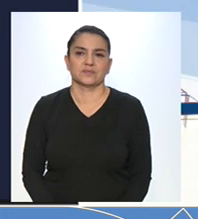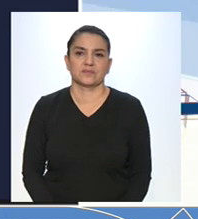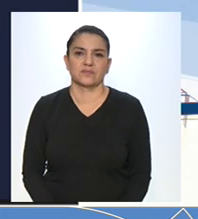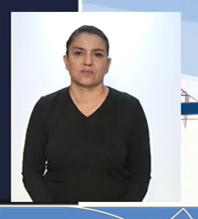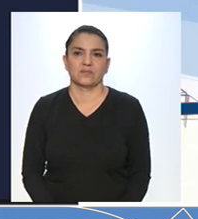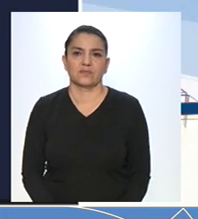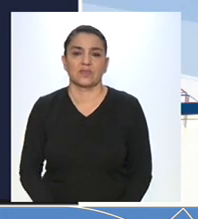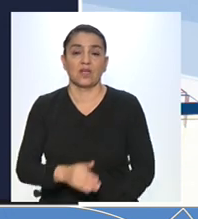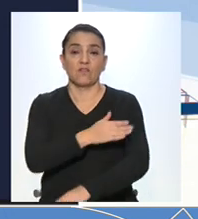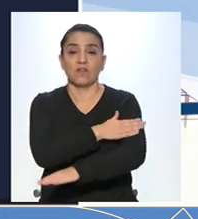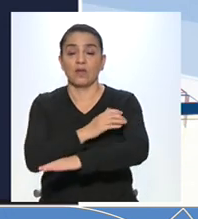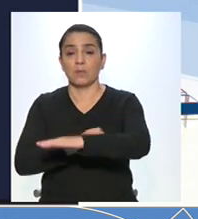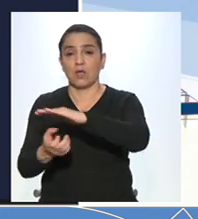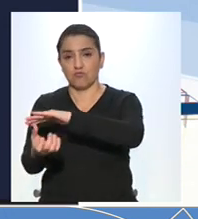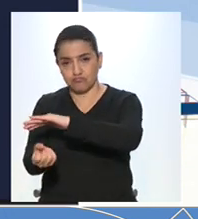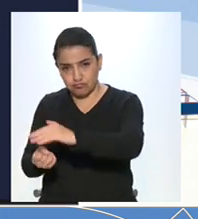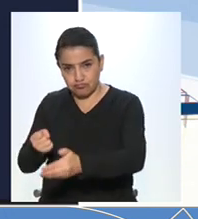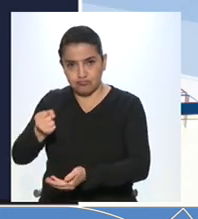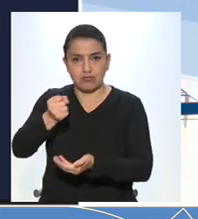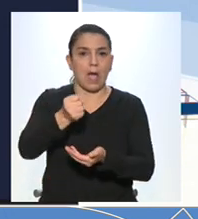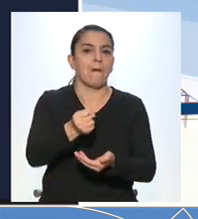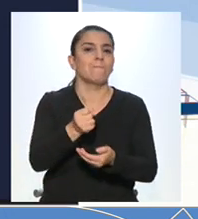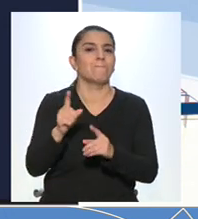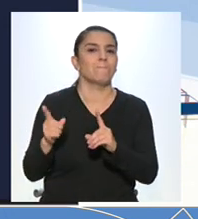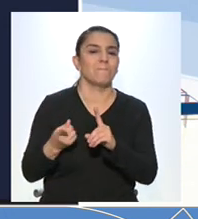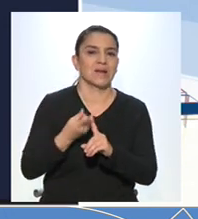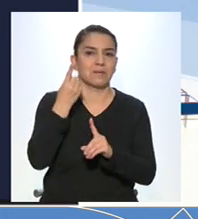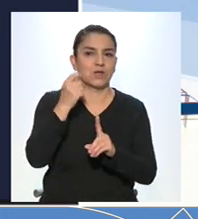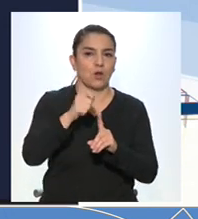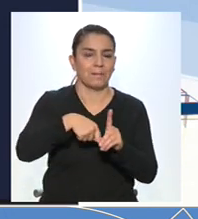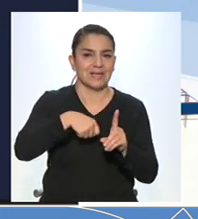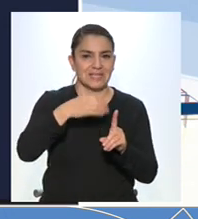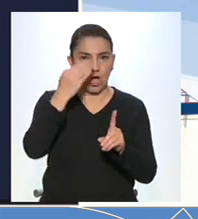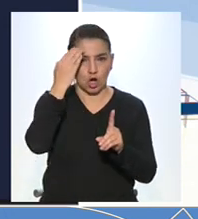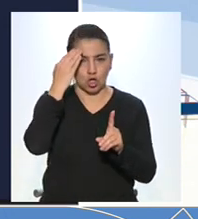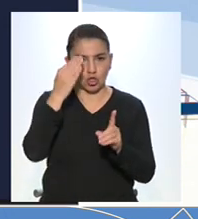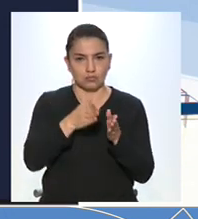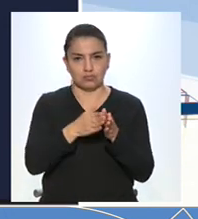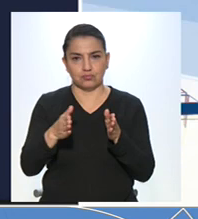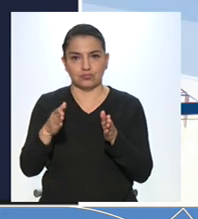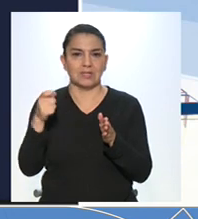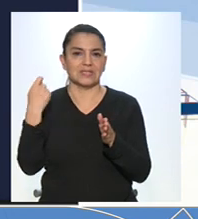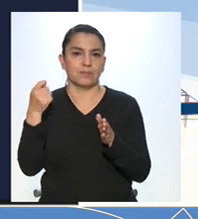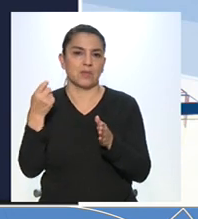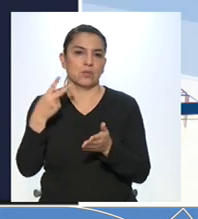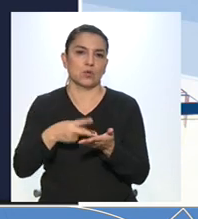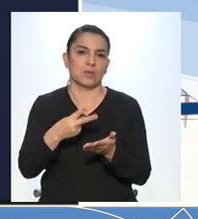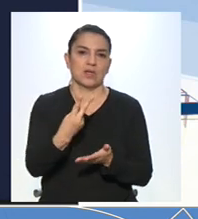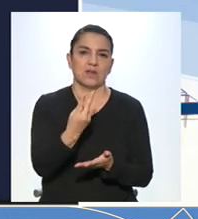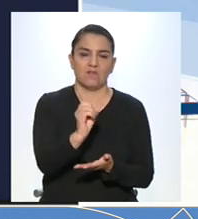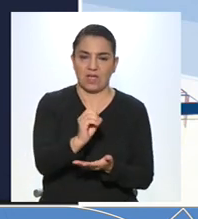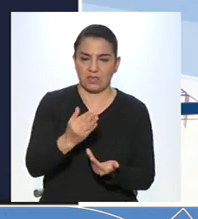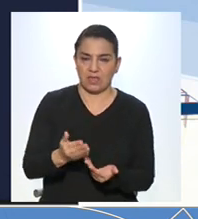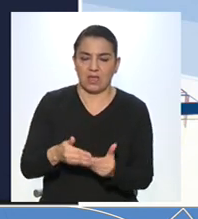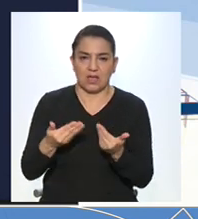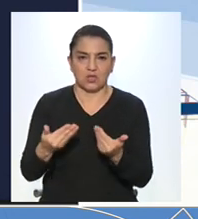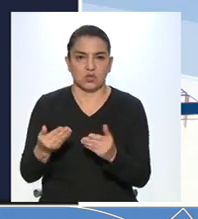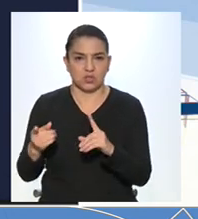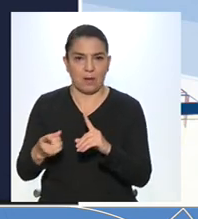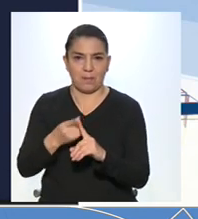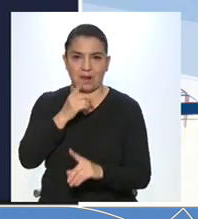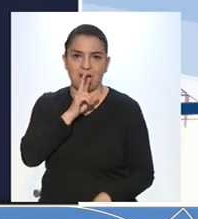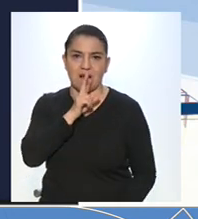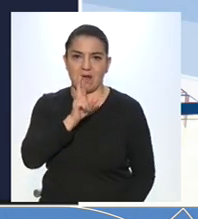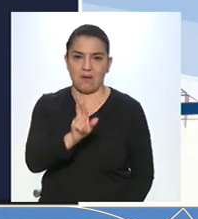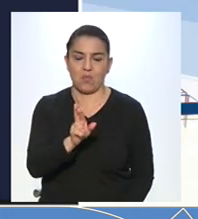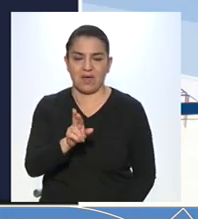retiro de fondos de pensiones, a su vez, se produjo, ¿cierto?, entre agosto y septiembre del 2020. Entonces, la primera respuesta,